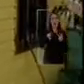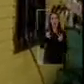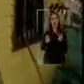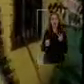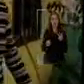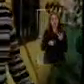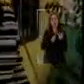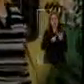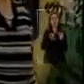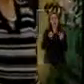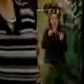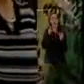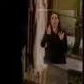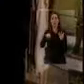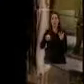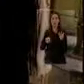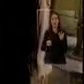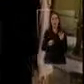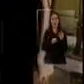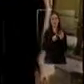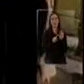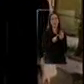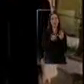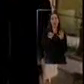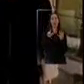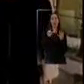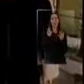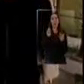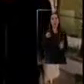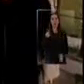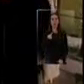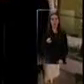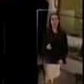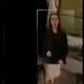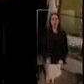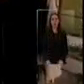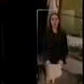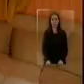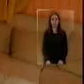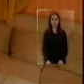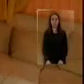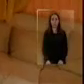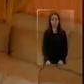Galindo, Adriana y Alfonso.